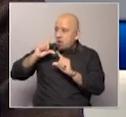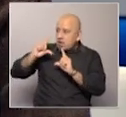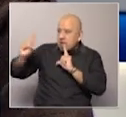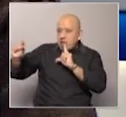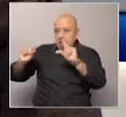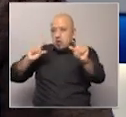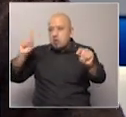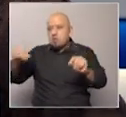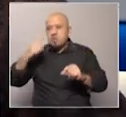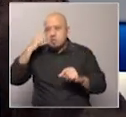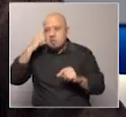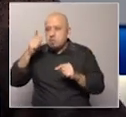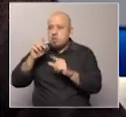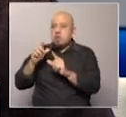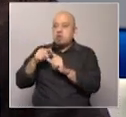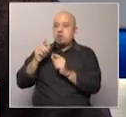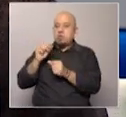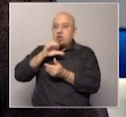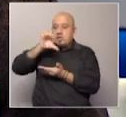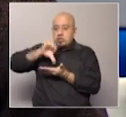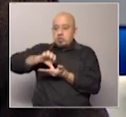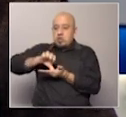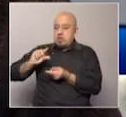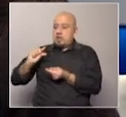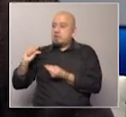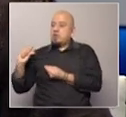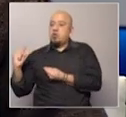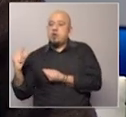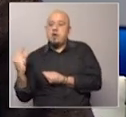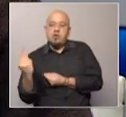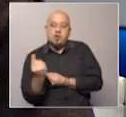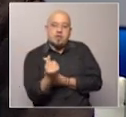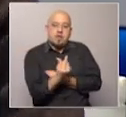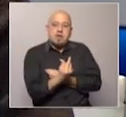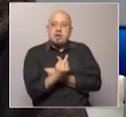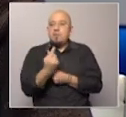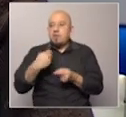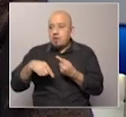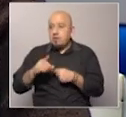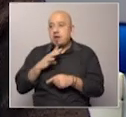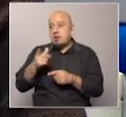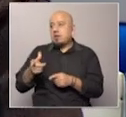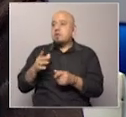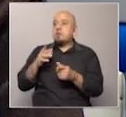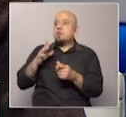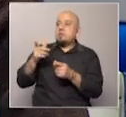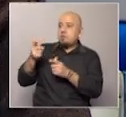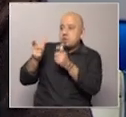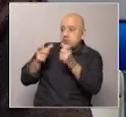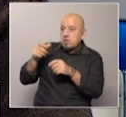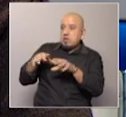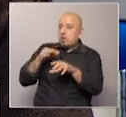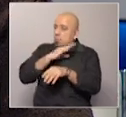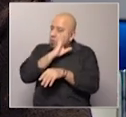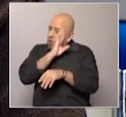pensarla como aquello que rodea la ciudad pero la periferia también entra en todos los intersticios de la ciudad no tenemos a gente durmiendo en la